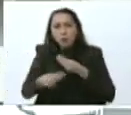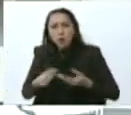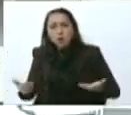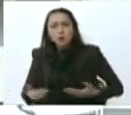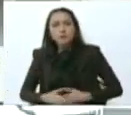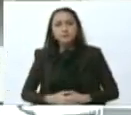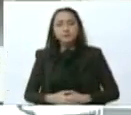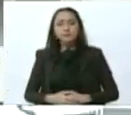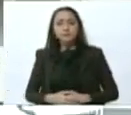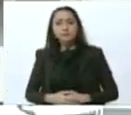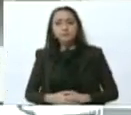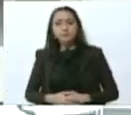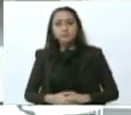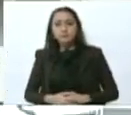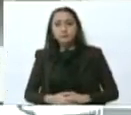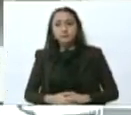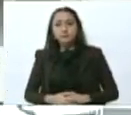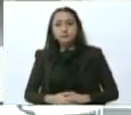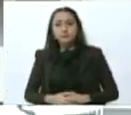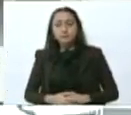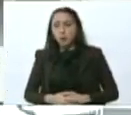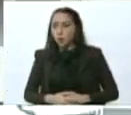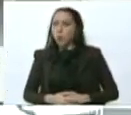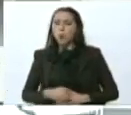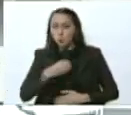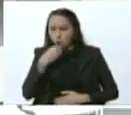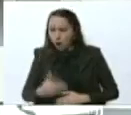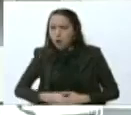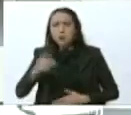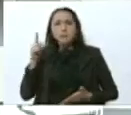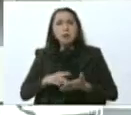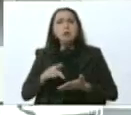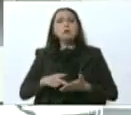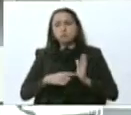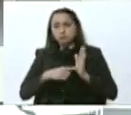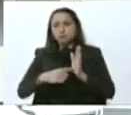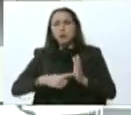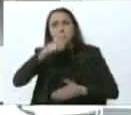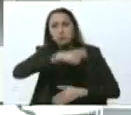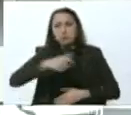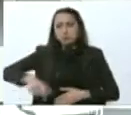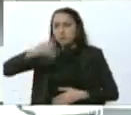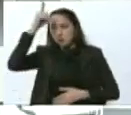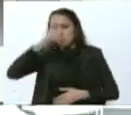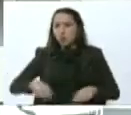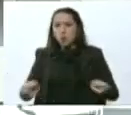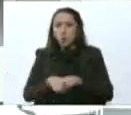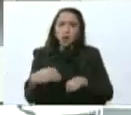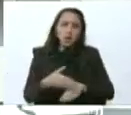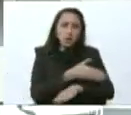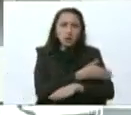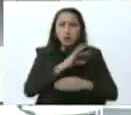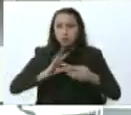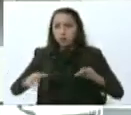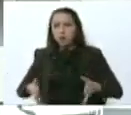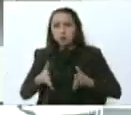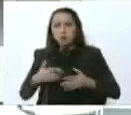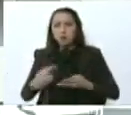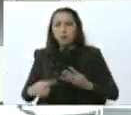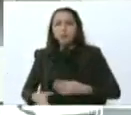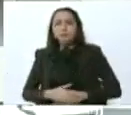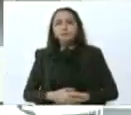atletas que van a brillar en esos Paralímpicos como brillaron los atletas de los pasados Juegos Olímpicos. Así